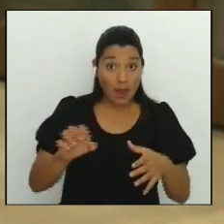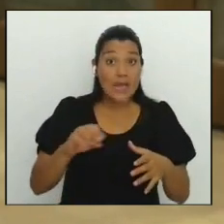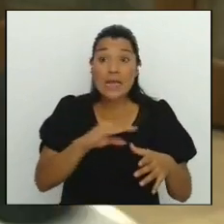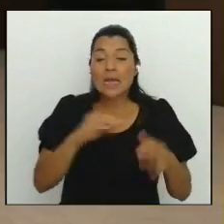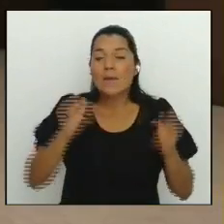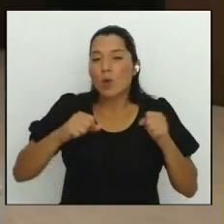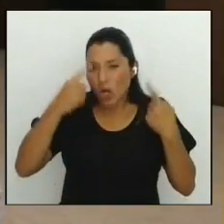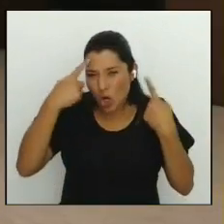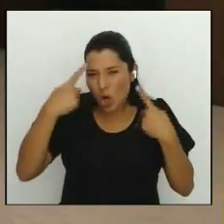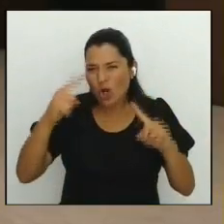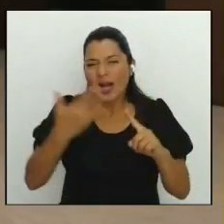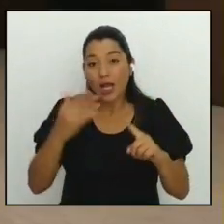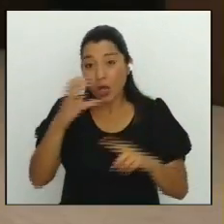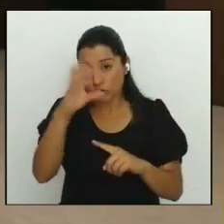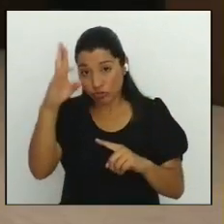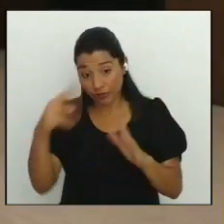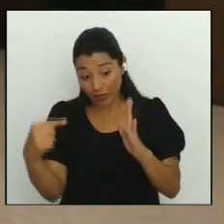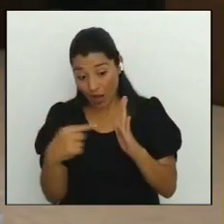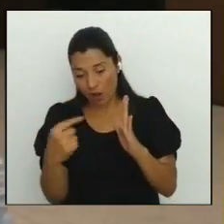lista.